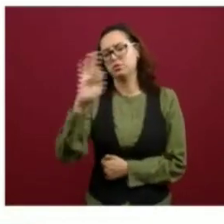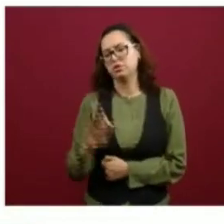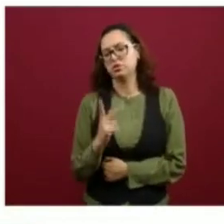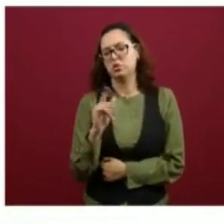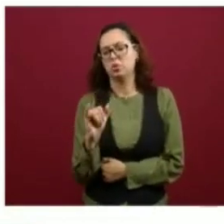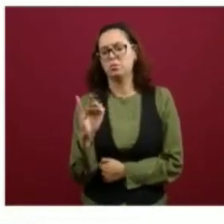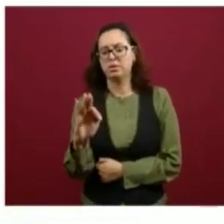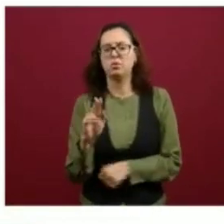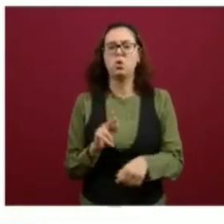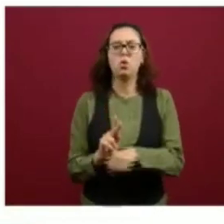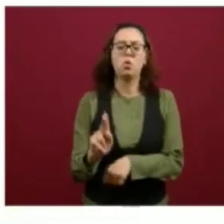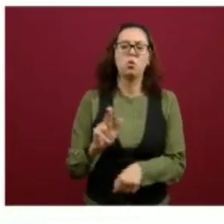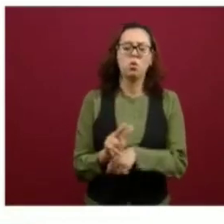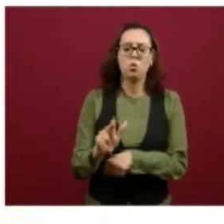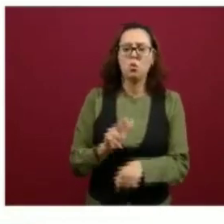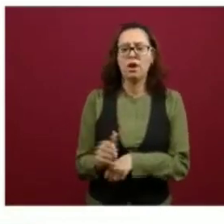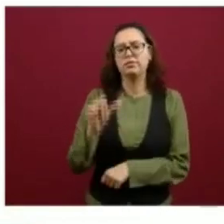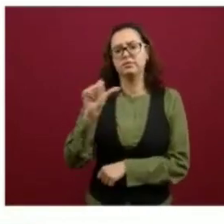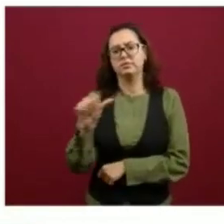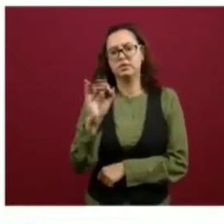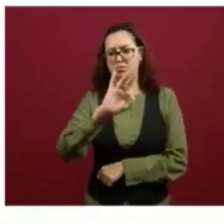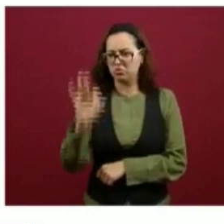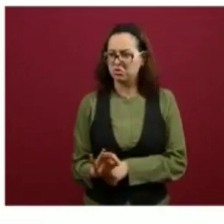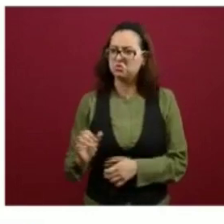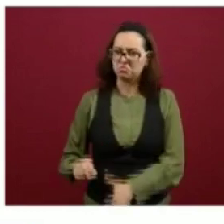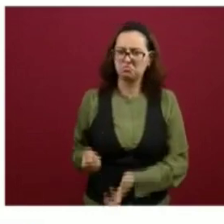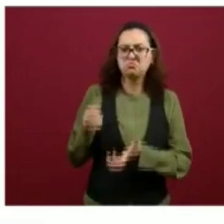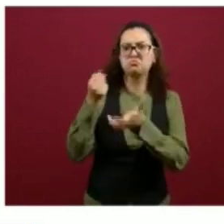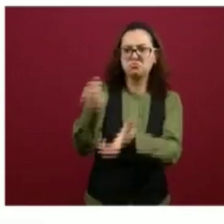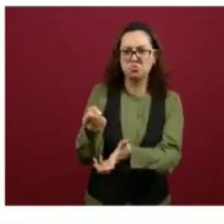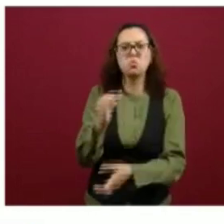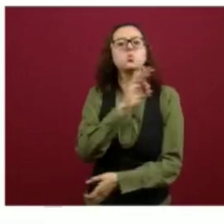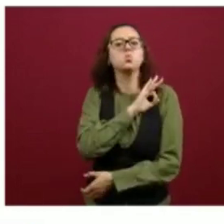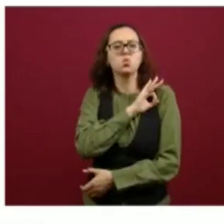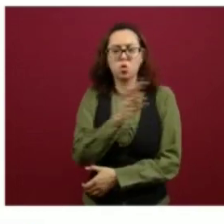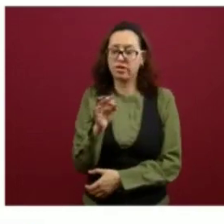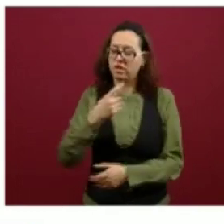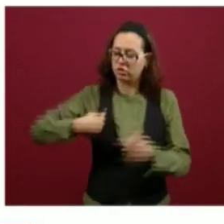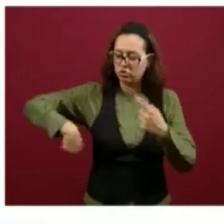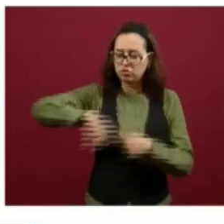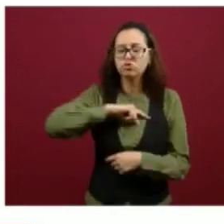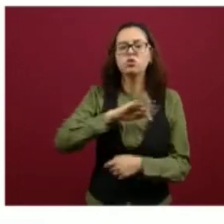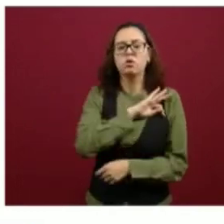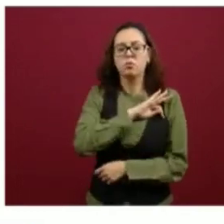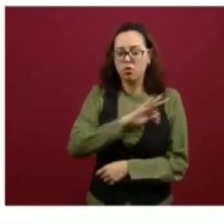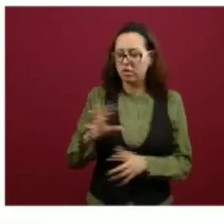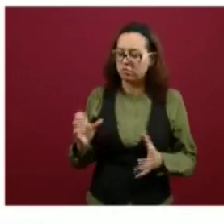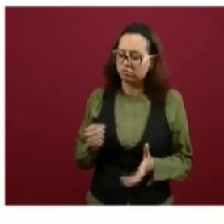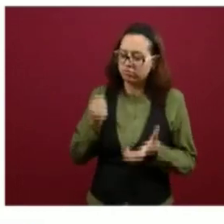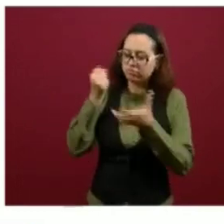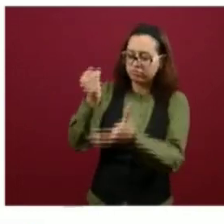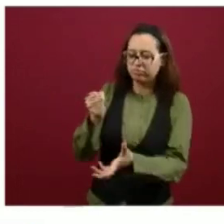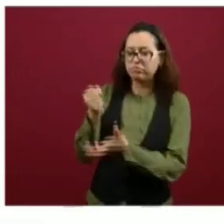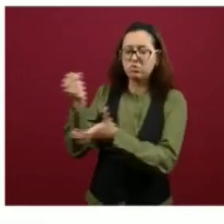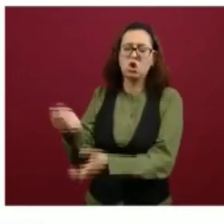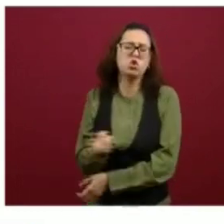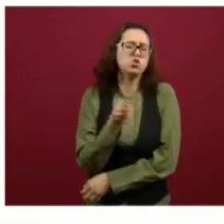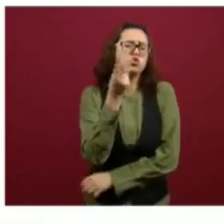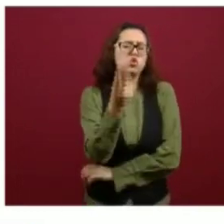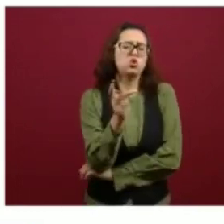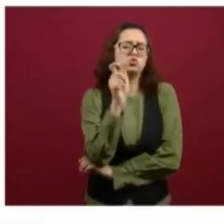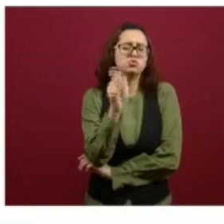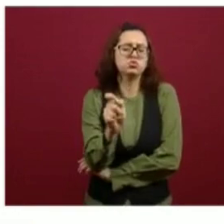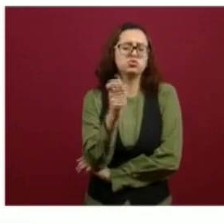región, invierte 16% del PIB. Sí se puede, sí se puede. Debemos. Yo solo estoy pidiendo 2 puntitos del